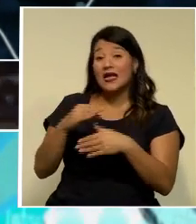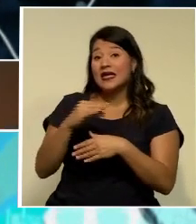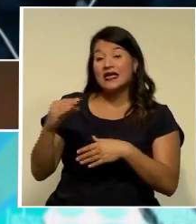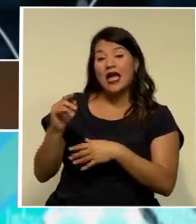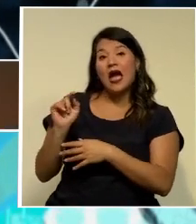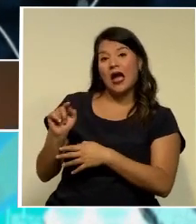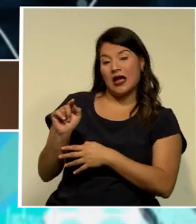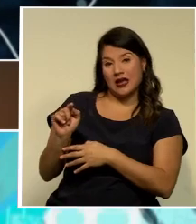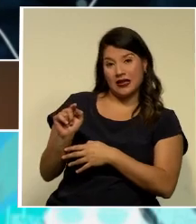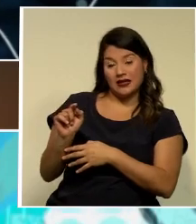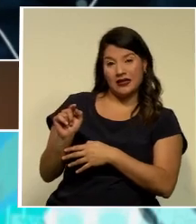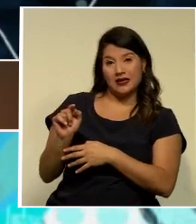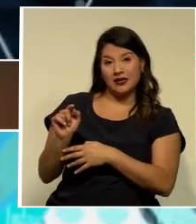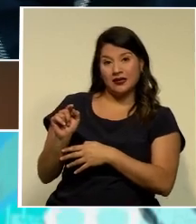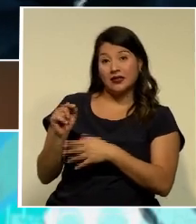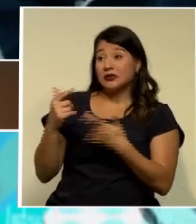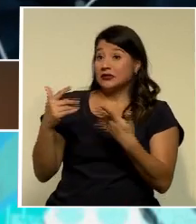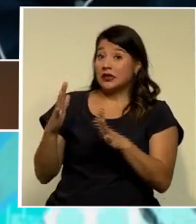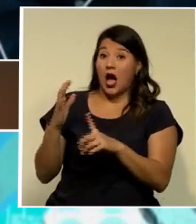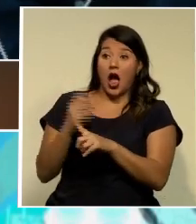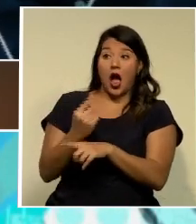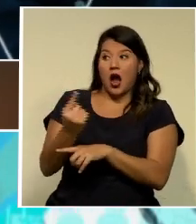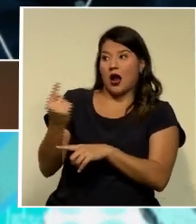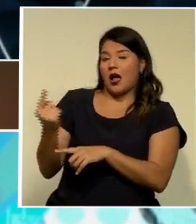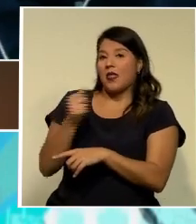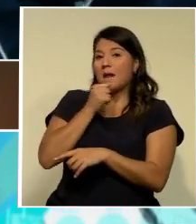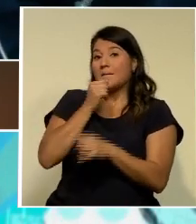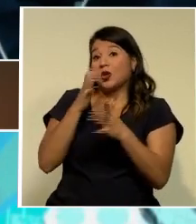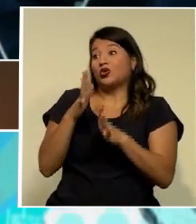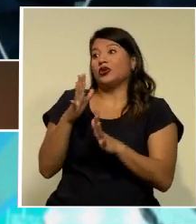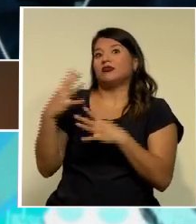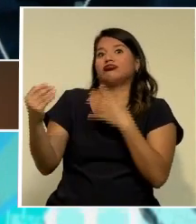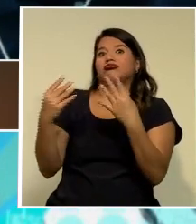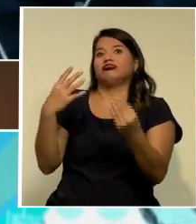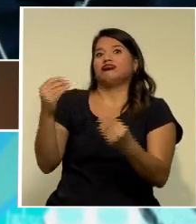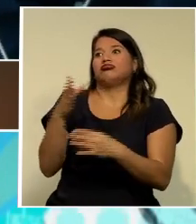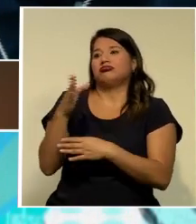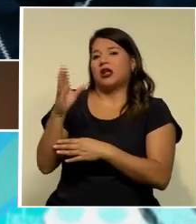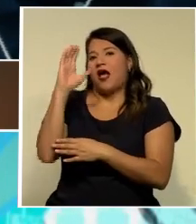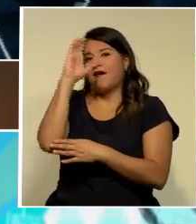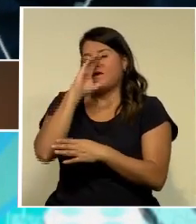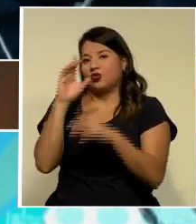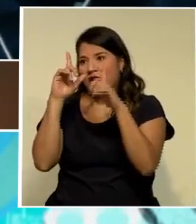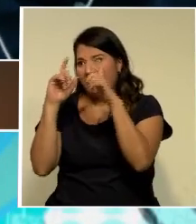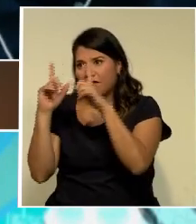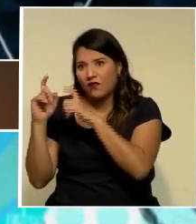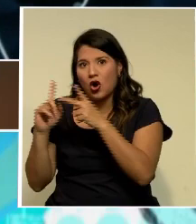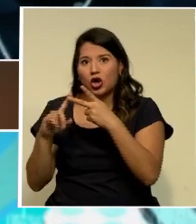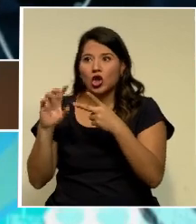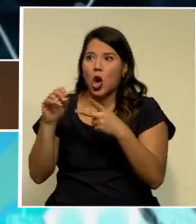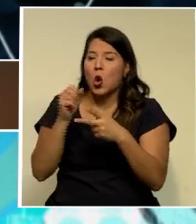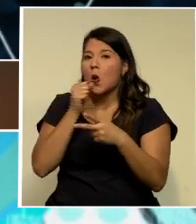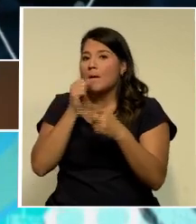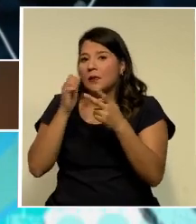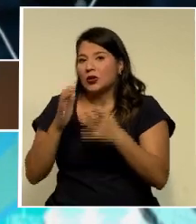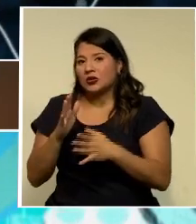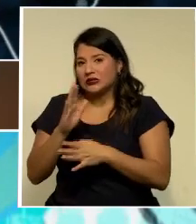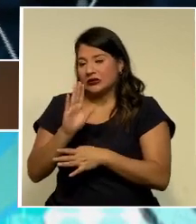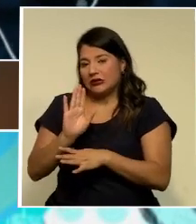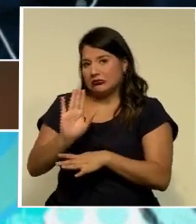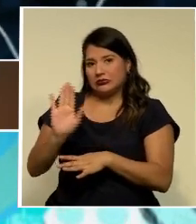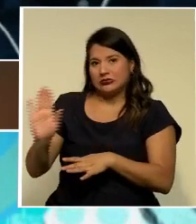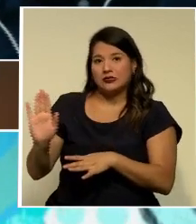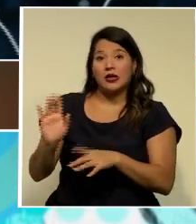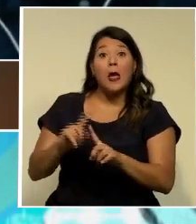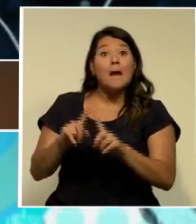militar ya cada uno salió a tomar las fotografías o a dedicarse para su medio. Pero